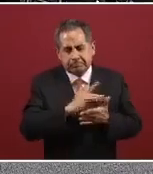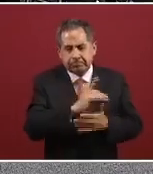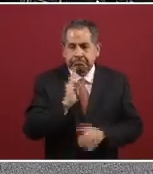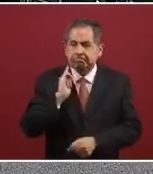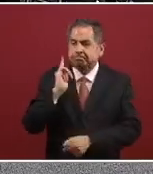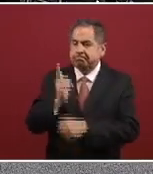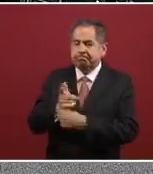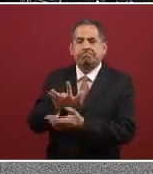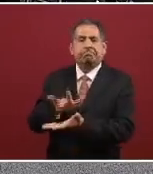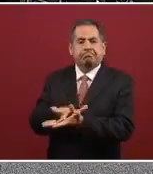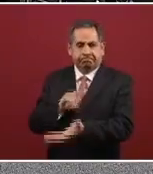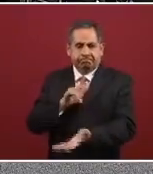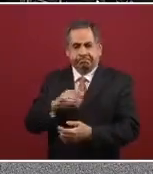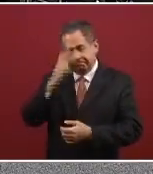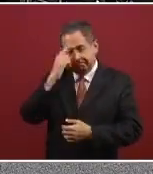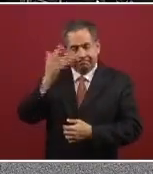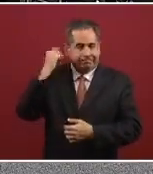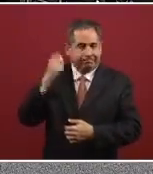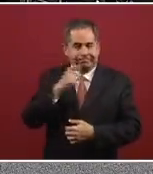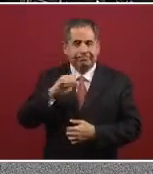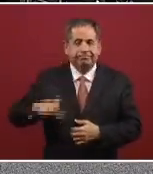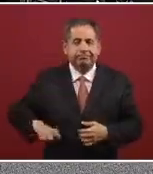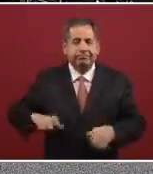de aquel entonces, Hernández.